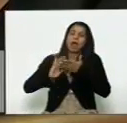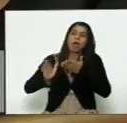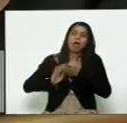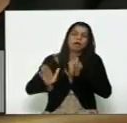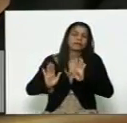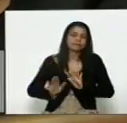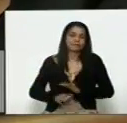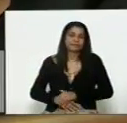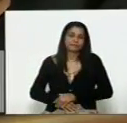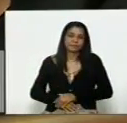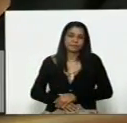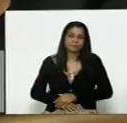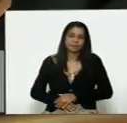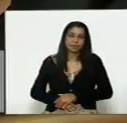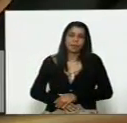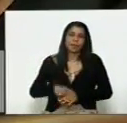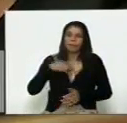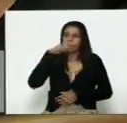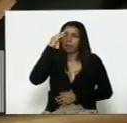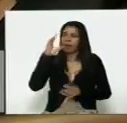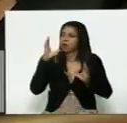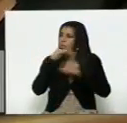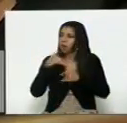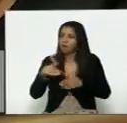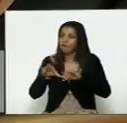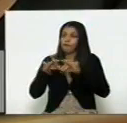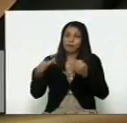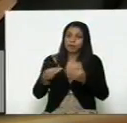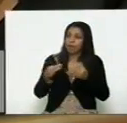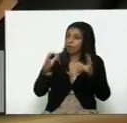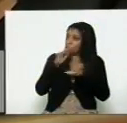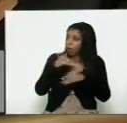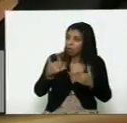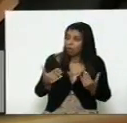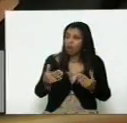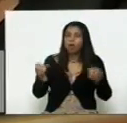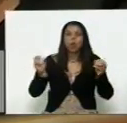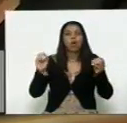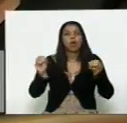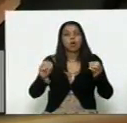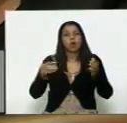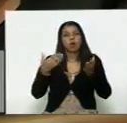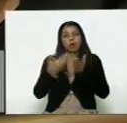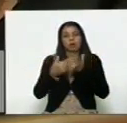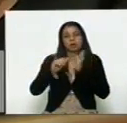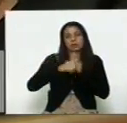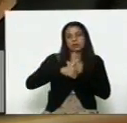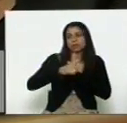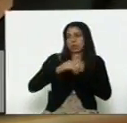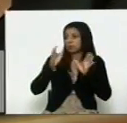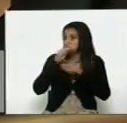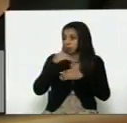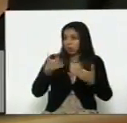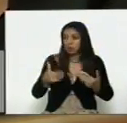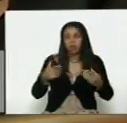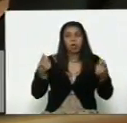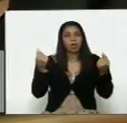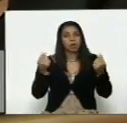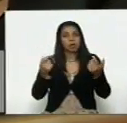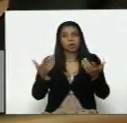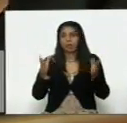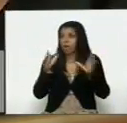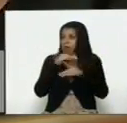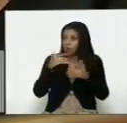la ausencia del padre, familiares, la carencia de documentos de identidad o de recursos